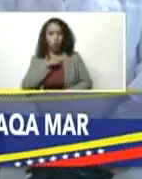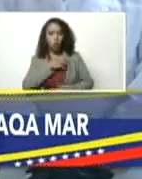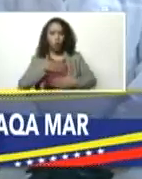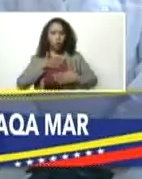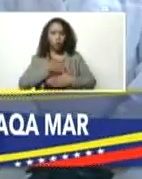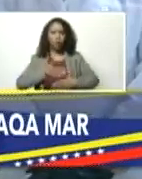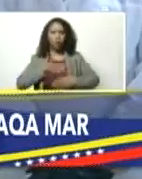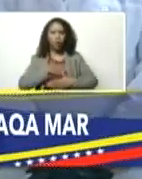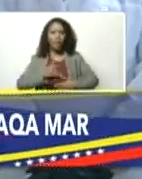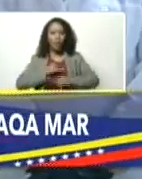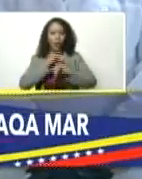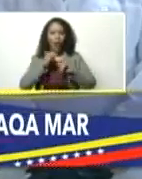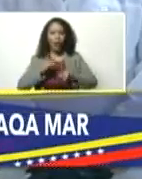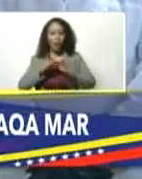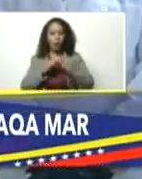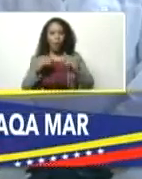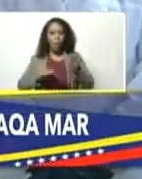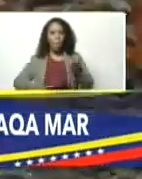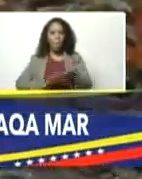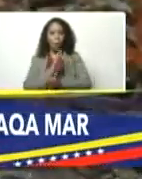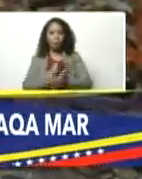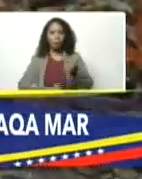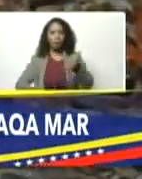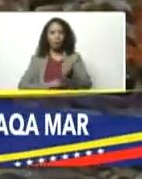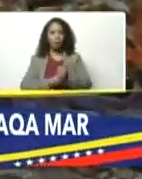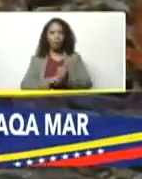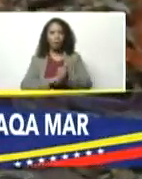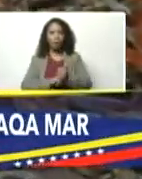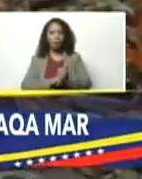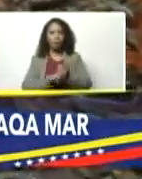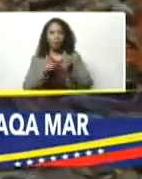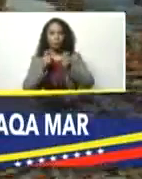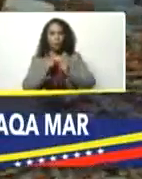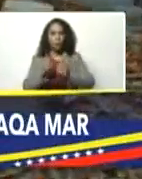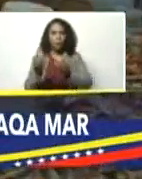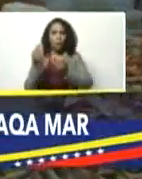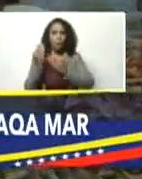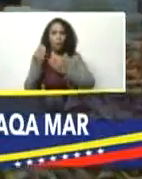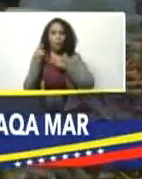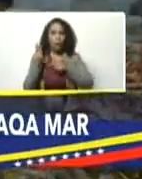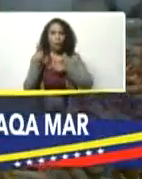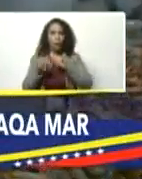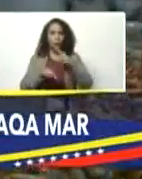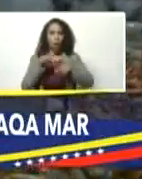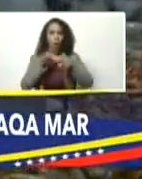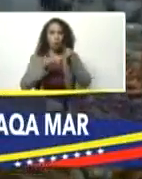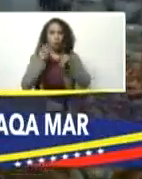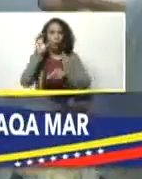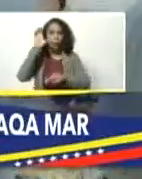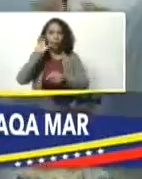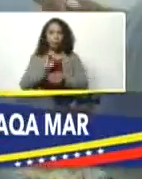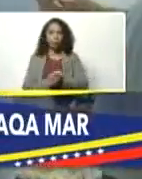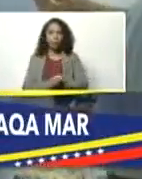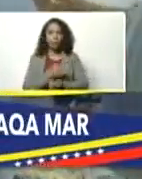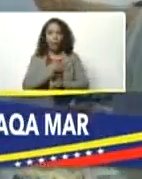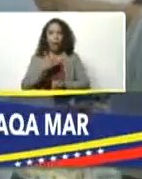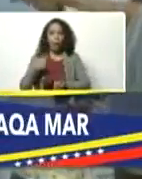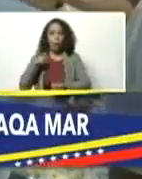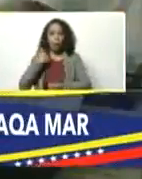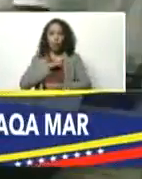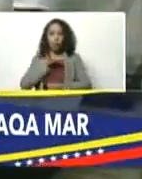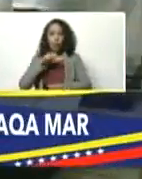muy contentos de todo el impulso que ustedes nos han aportado, porque solo así se construye patria. Creemos en nuestro país,